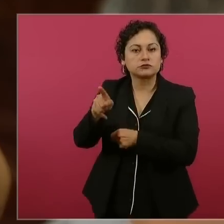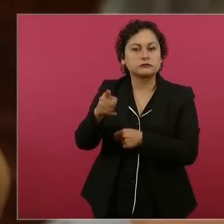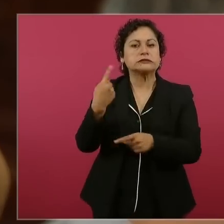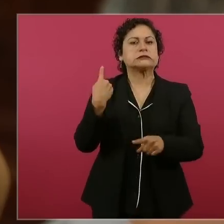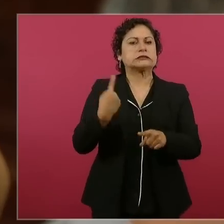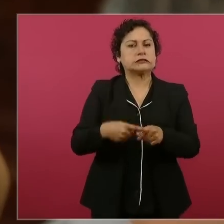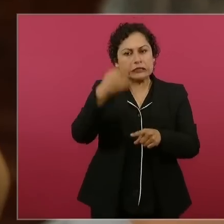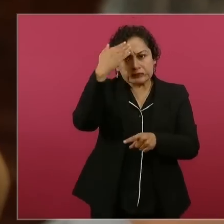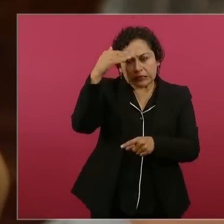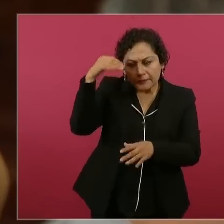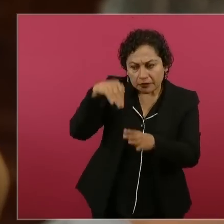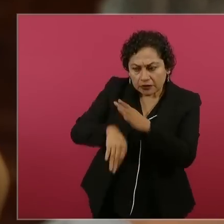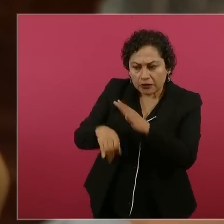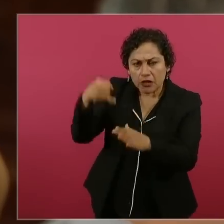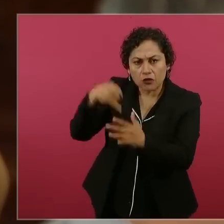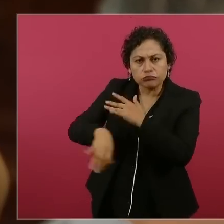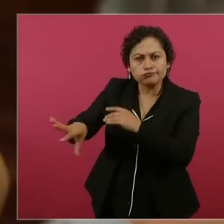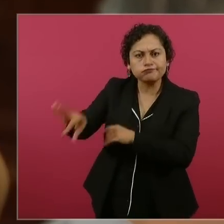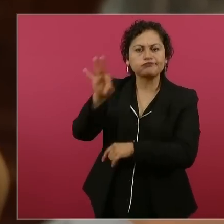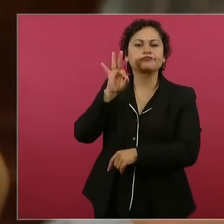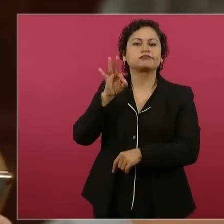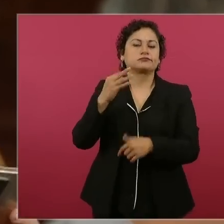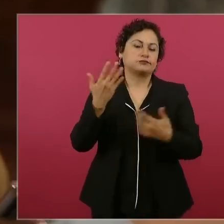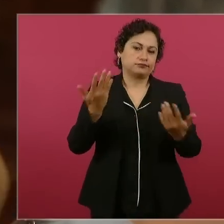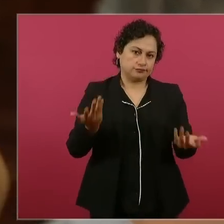Es decirle, señor presidente, que